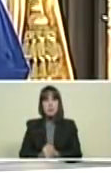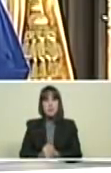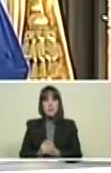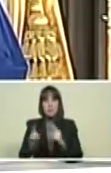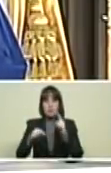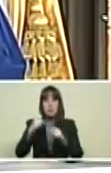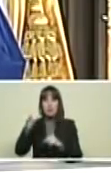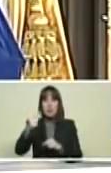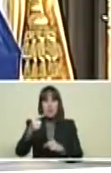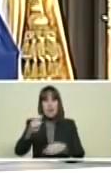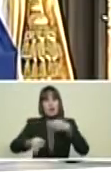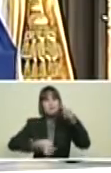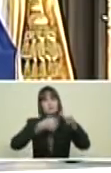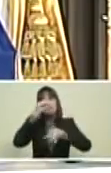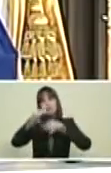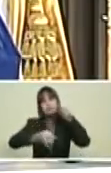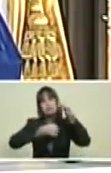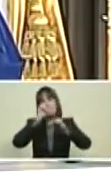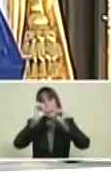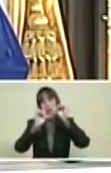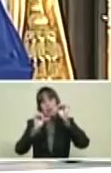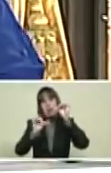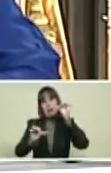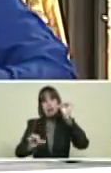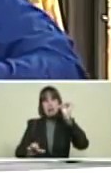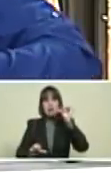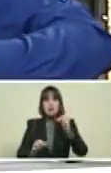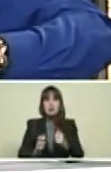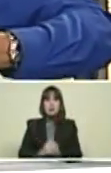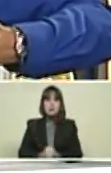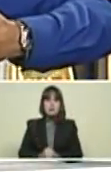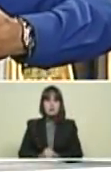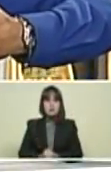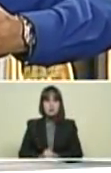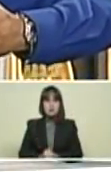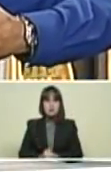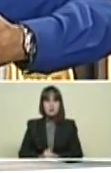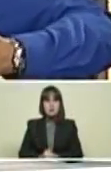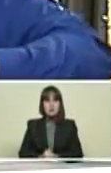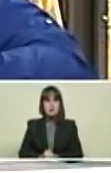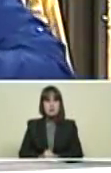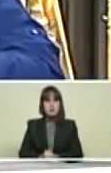Mañana les voy a explicar detalle por detalle de los grandes logros de la